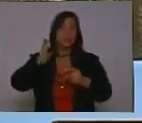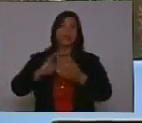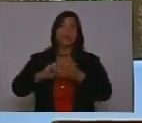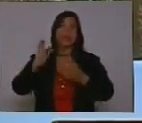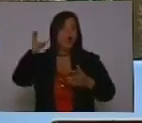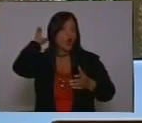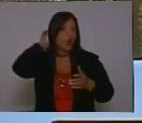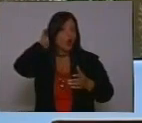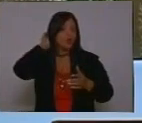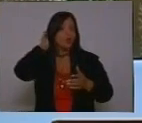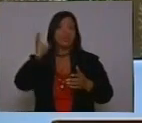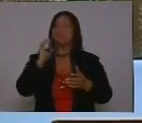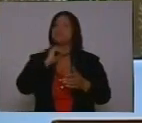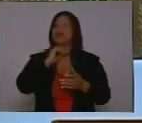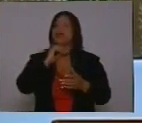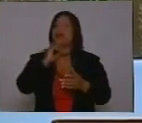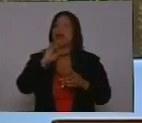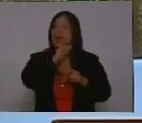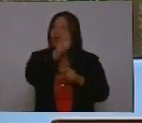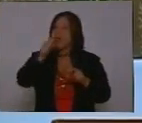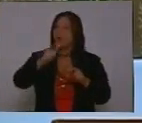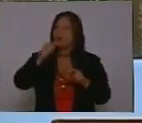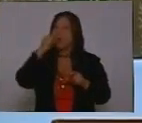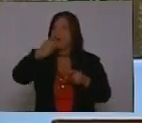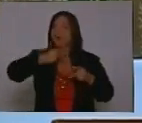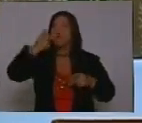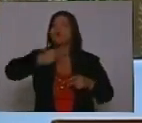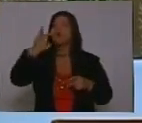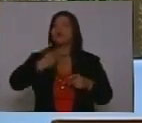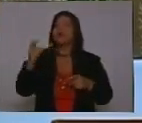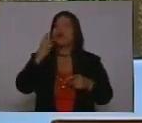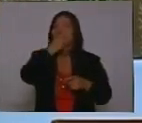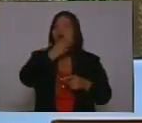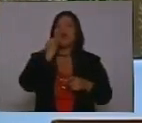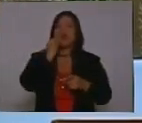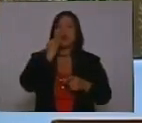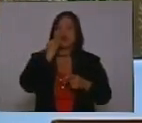la conciencia política de cada uno de nuestros jóvenes